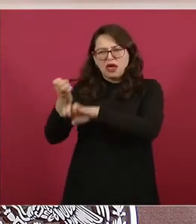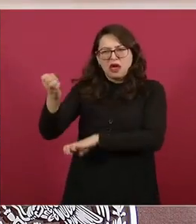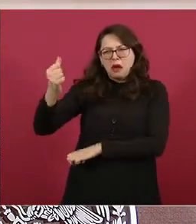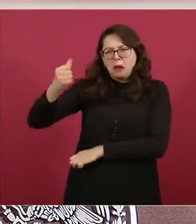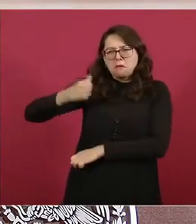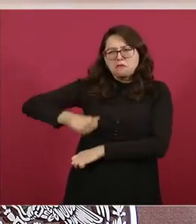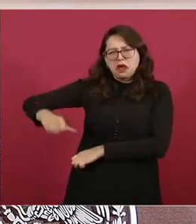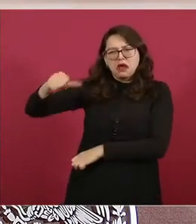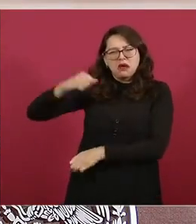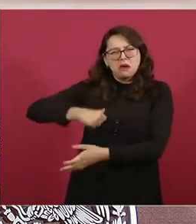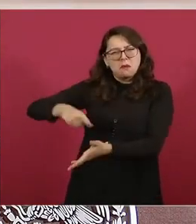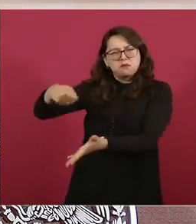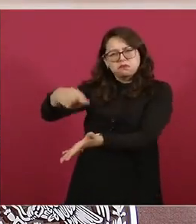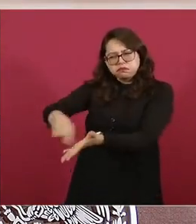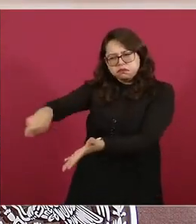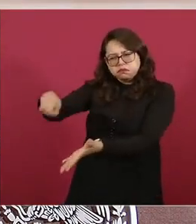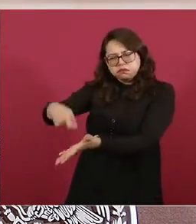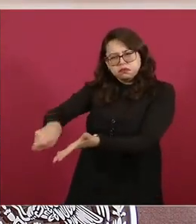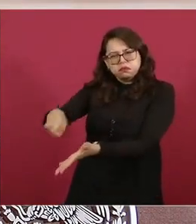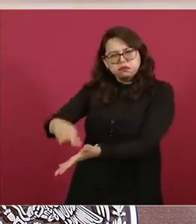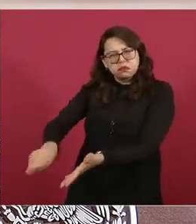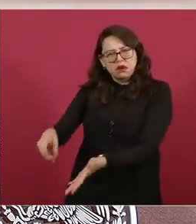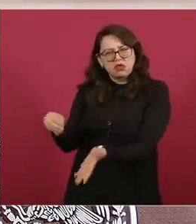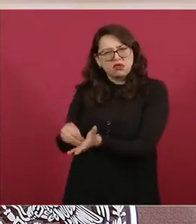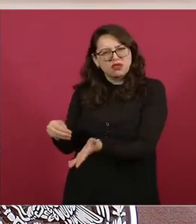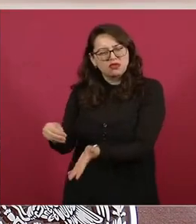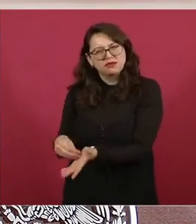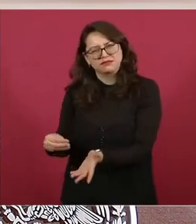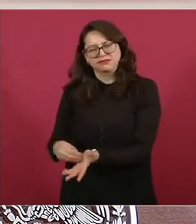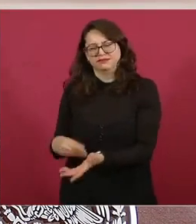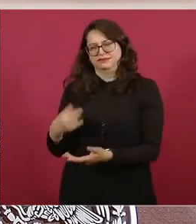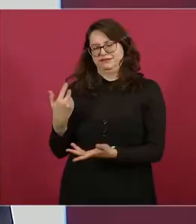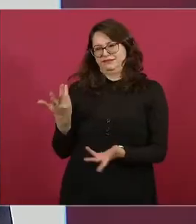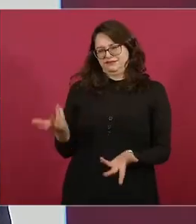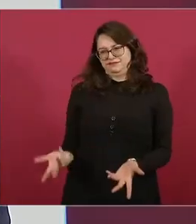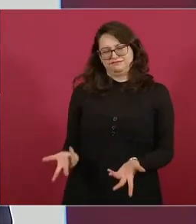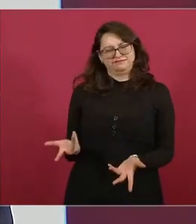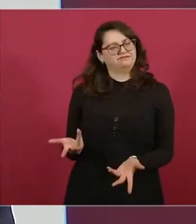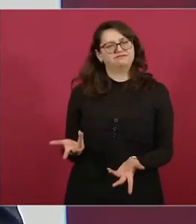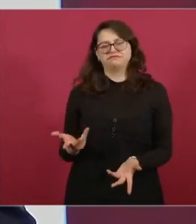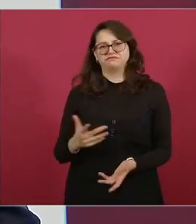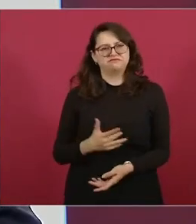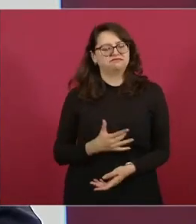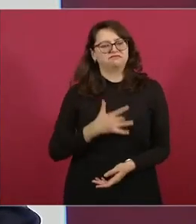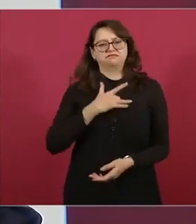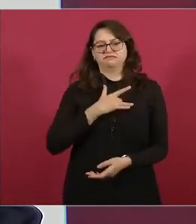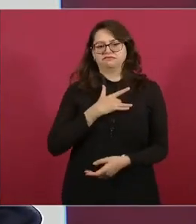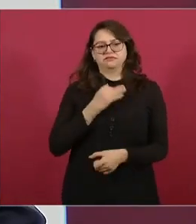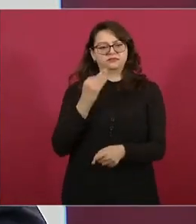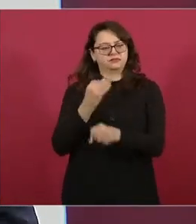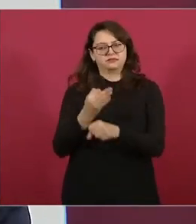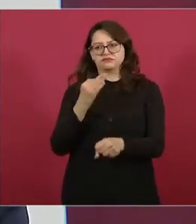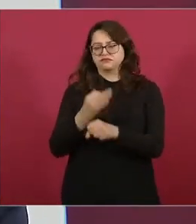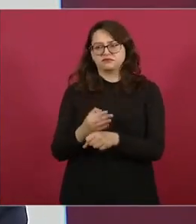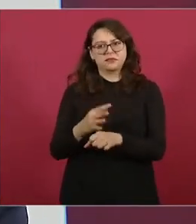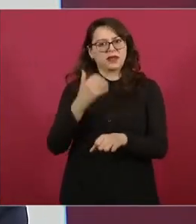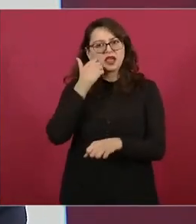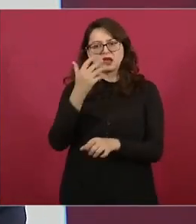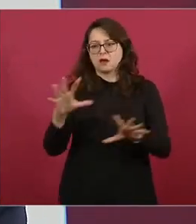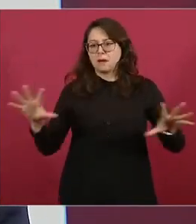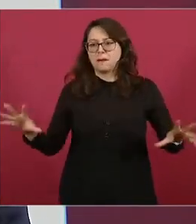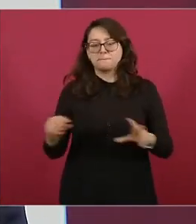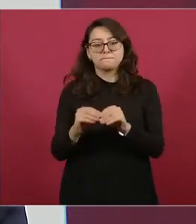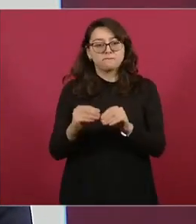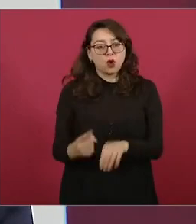medicamentos. Un sistema nacional, como pretende ser el IMSS Bienestar en 23 estados, pues requiere usar el mismo sistema. Esa